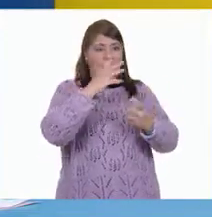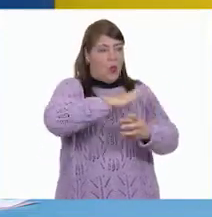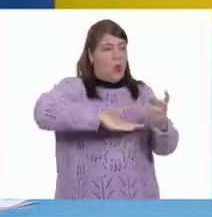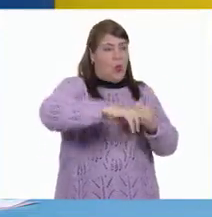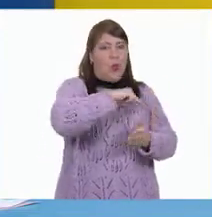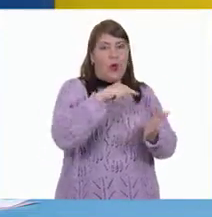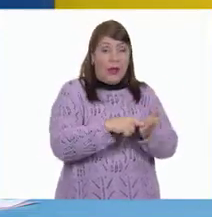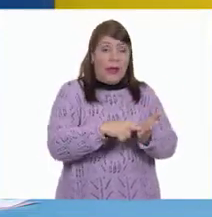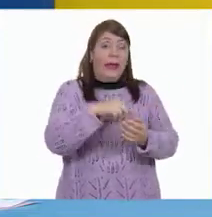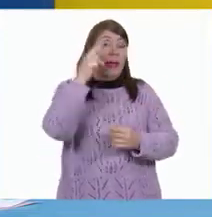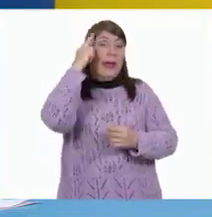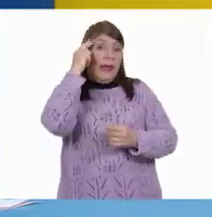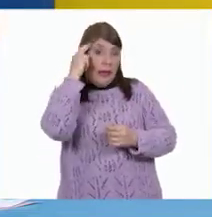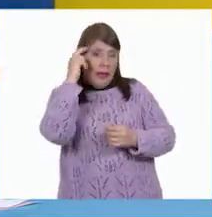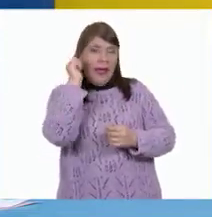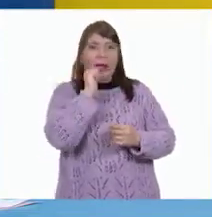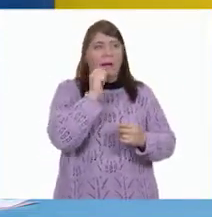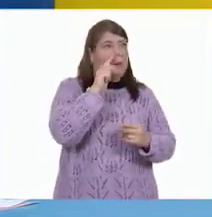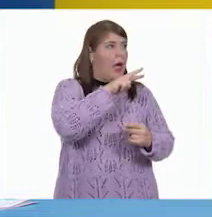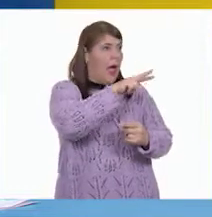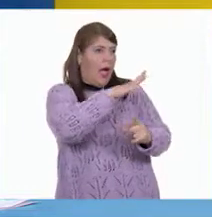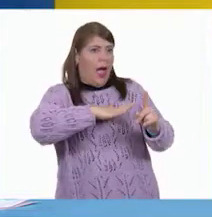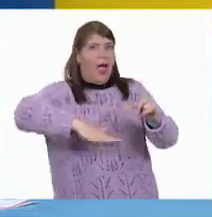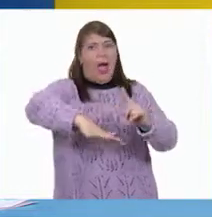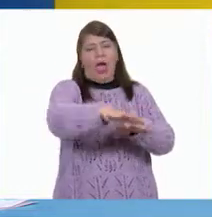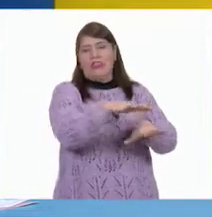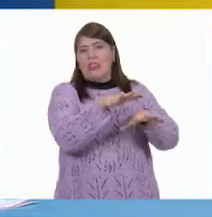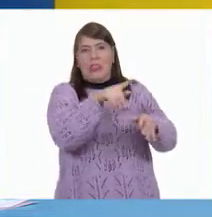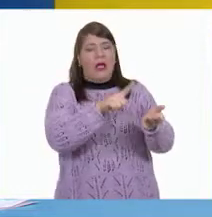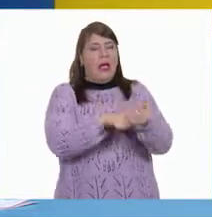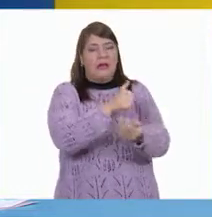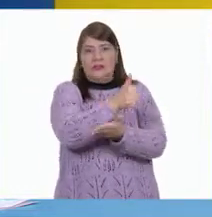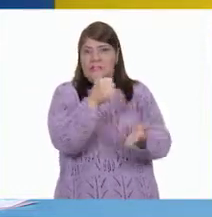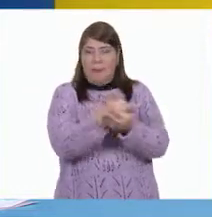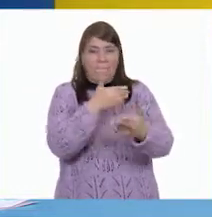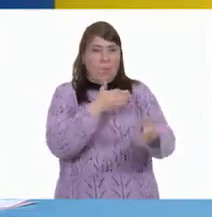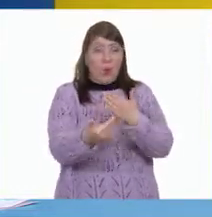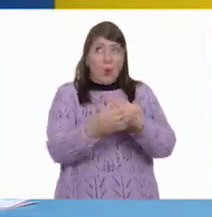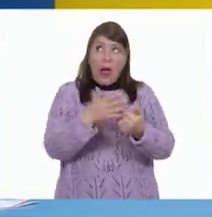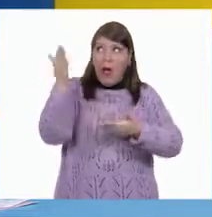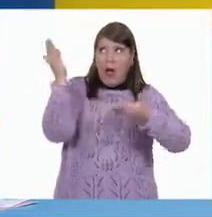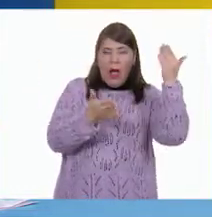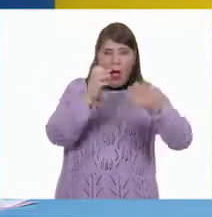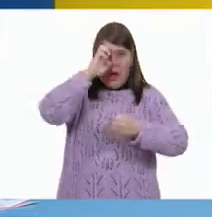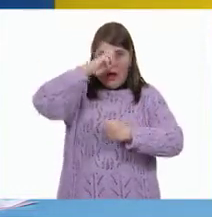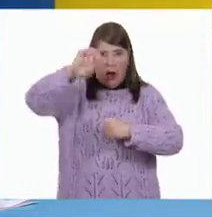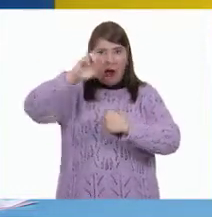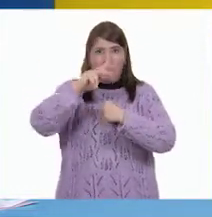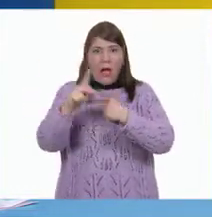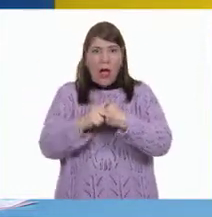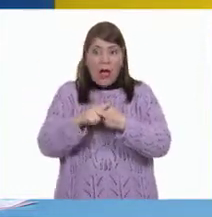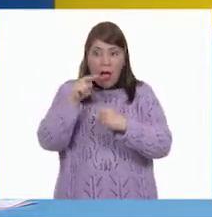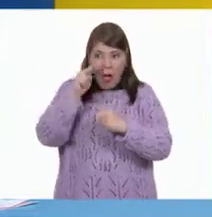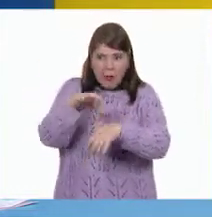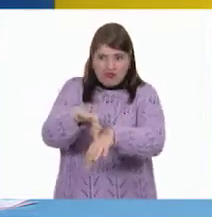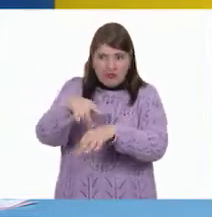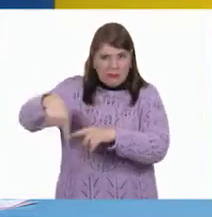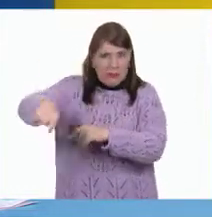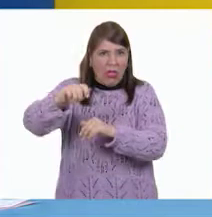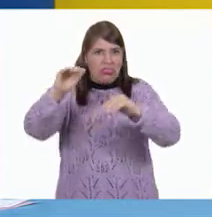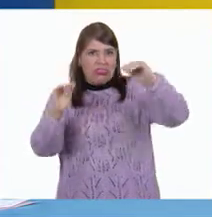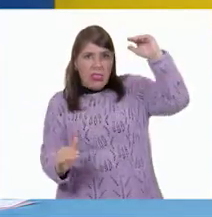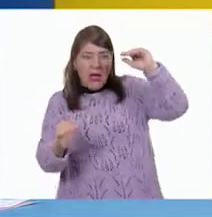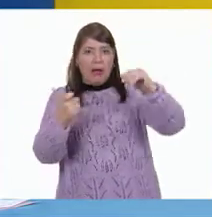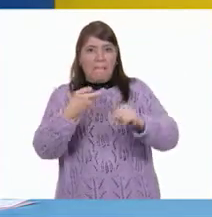intención de que la ciudad se viera moderna, quería que sus invitados extranjeros no vieran la desigualdad social que existía en